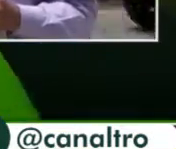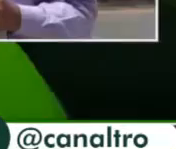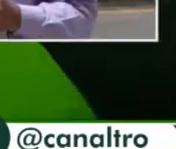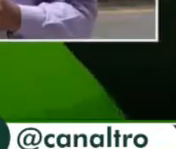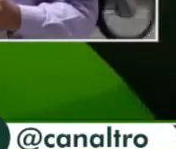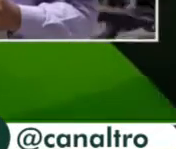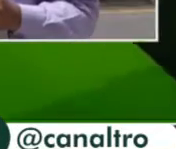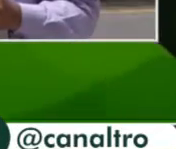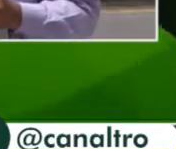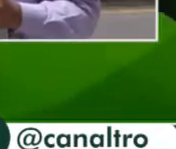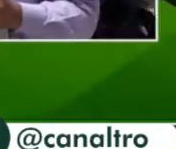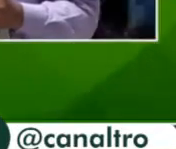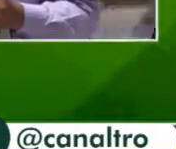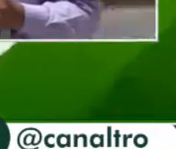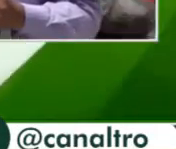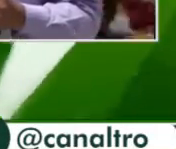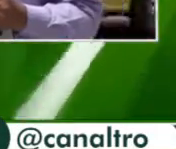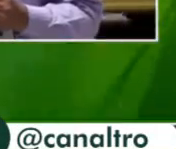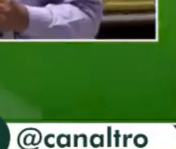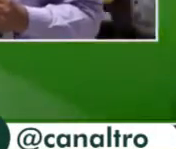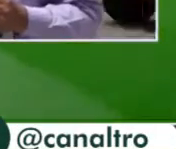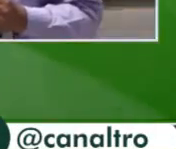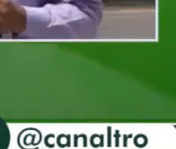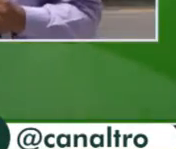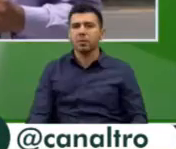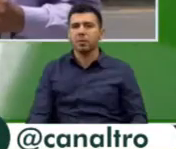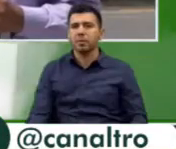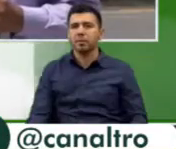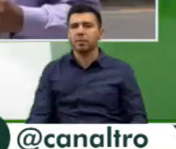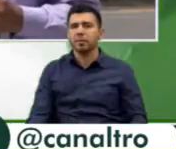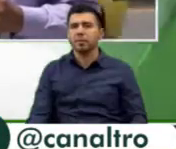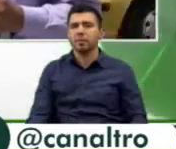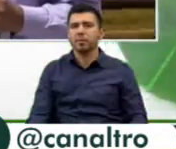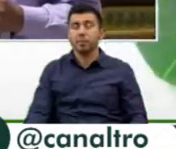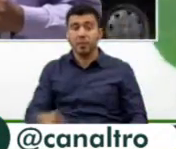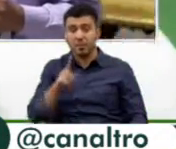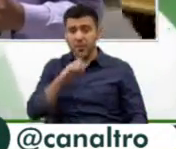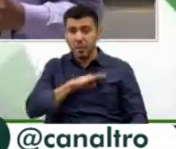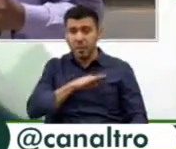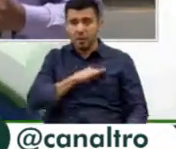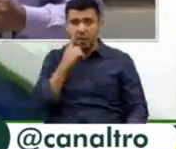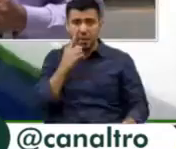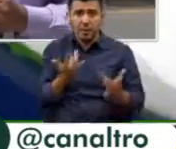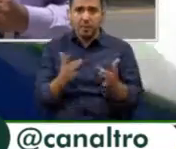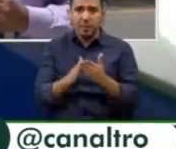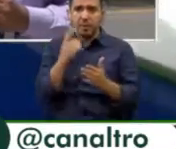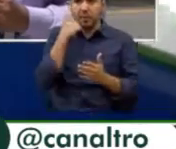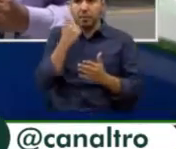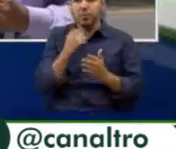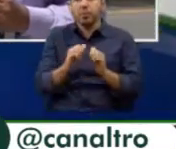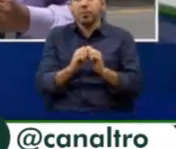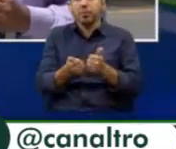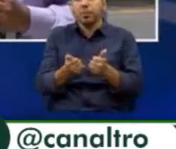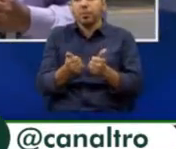el próximo martes esperando a ajustarse a la agenda del mandatario local eso es todo por el momento sigan ustedes en